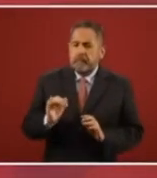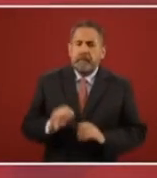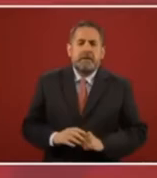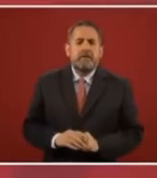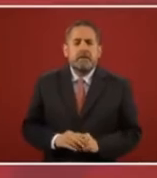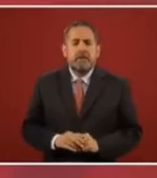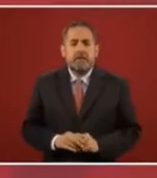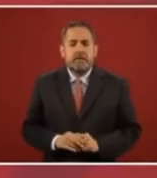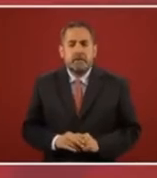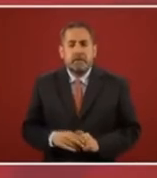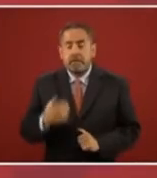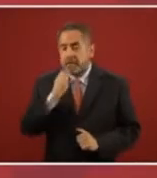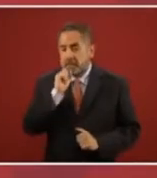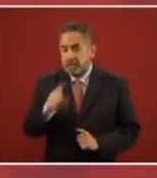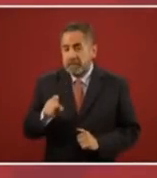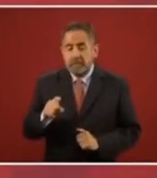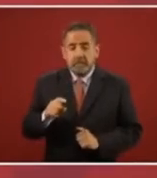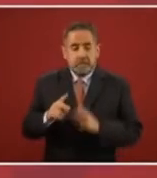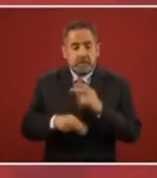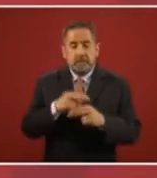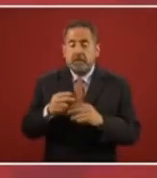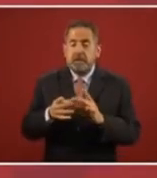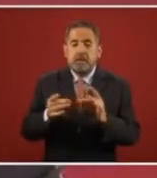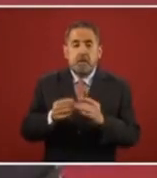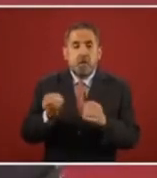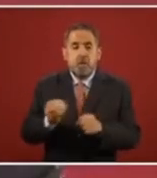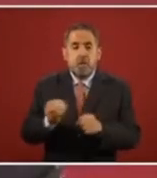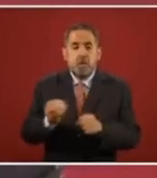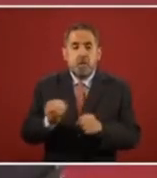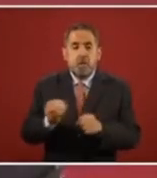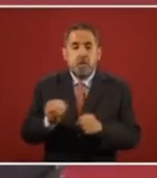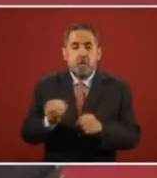y además vamos a tener la oportunidad